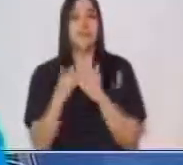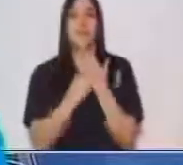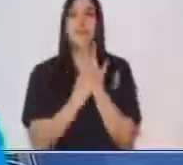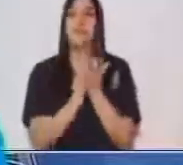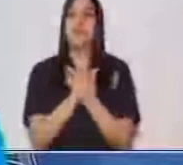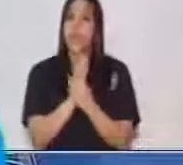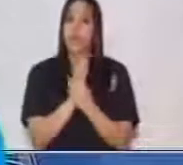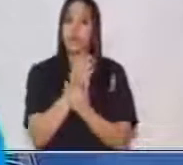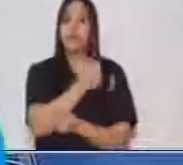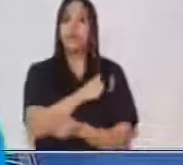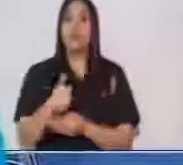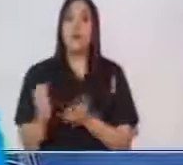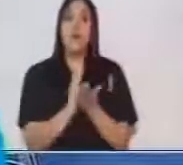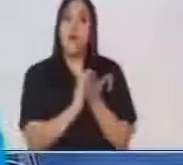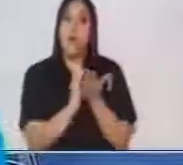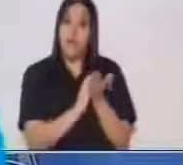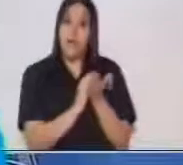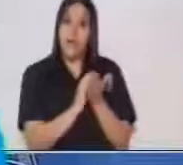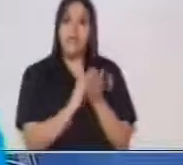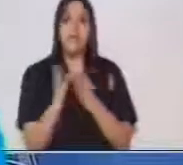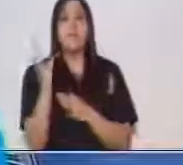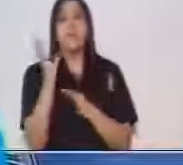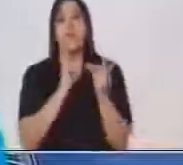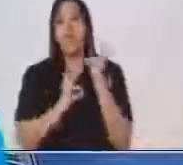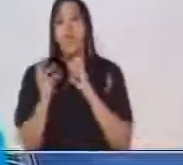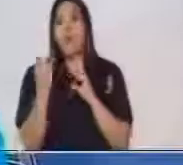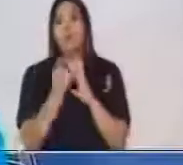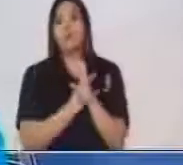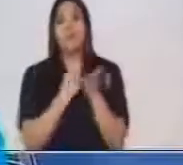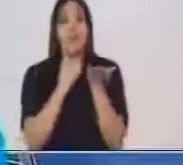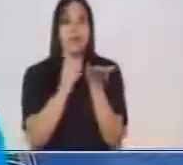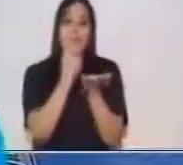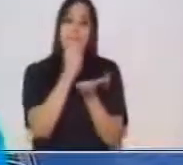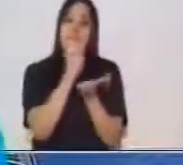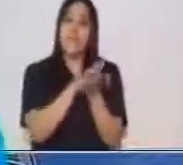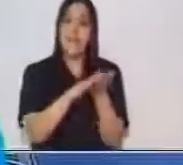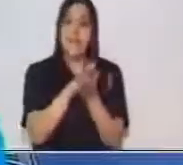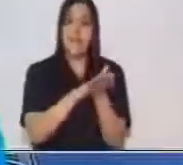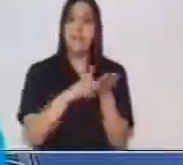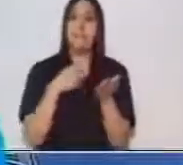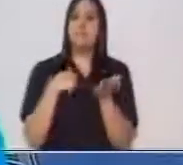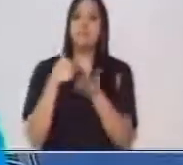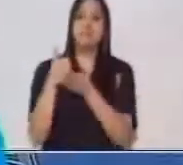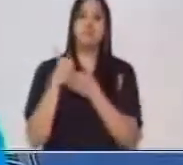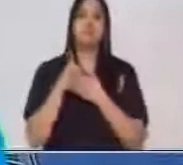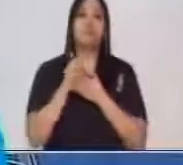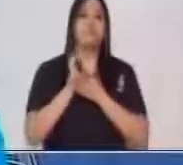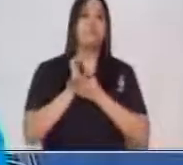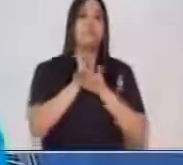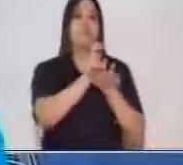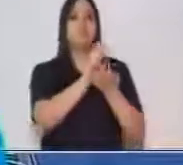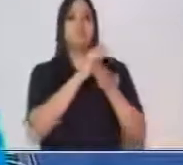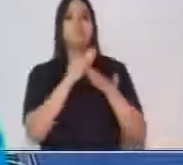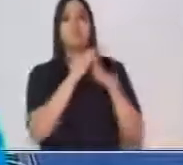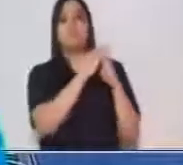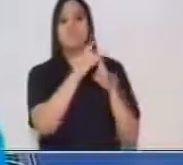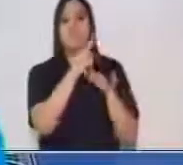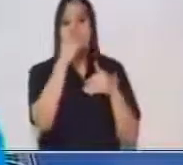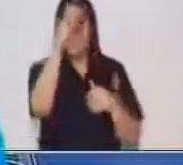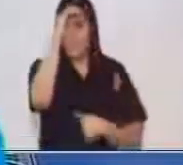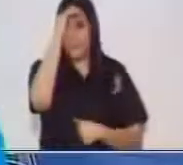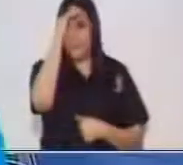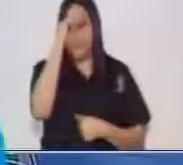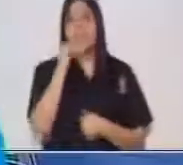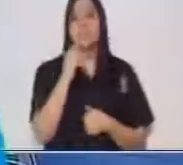con abundante agua y jabón o utilizar gel, lo cual nos ayudará a evitar enfermedades. Vamos a